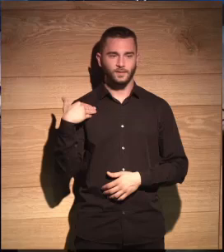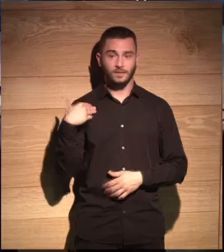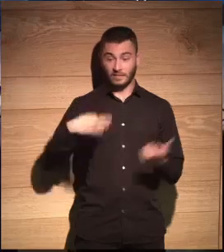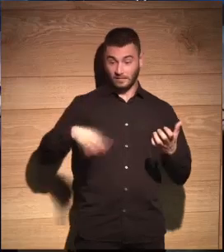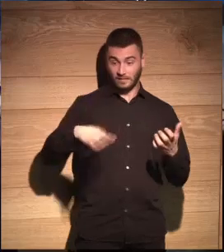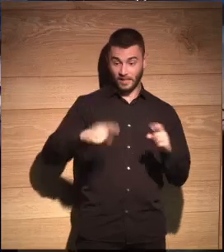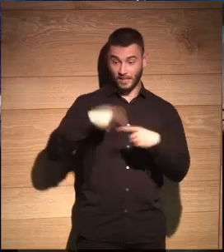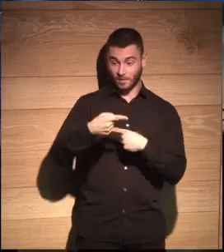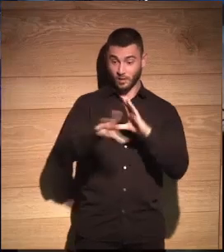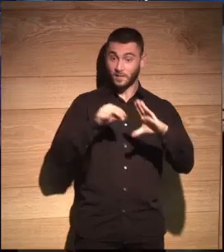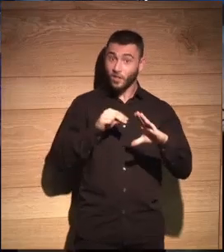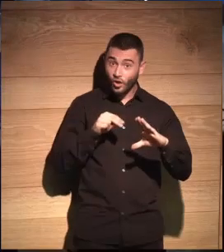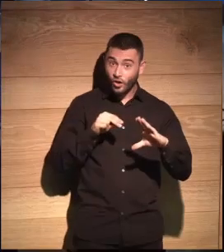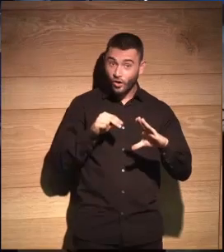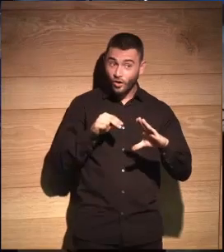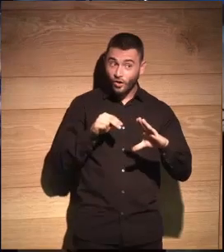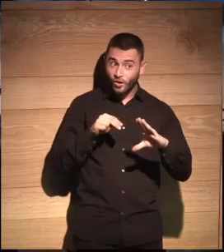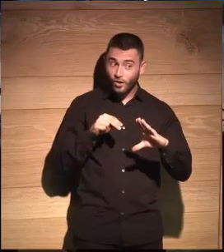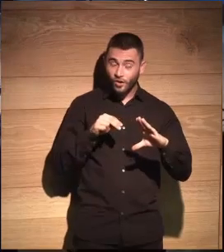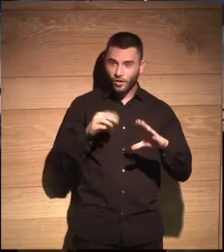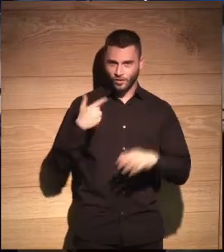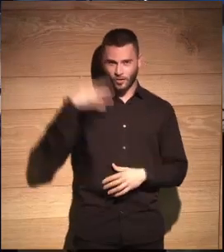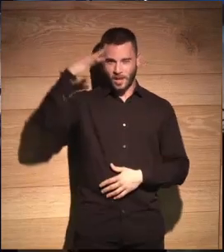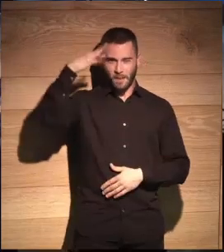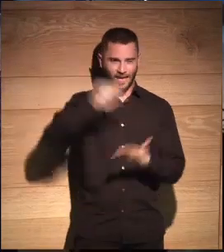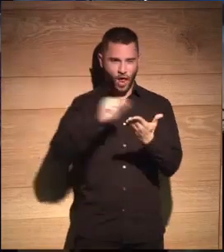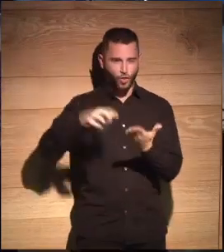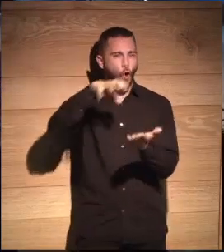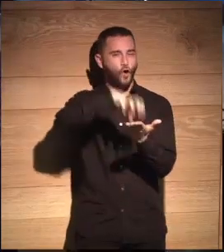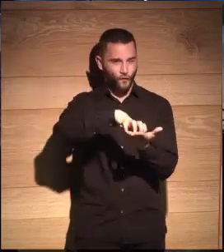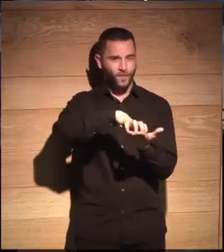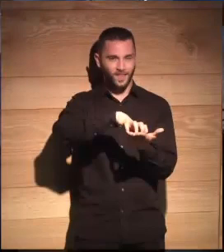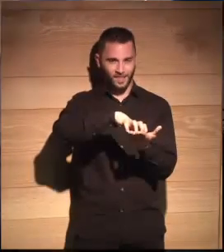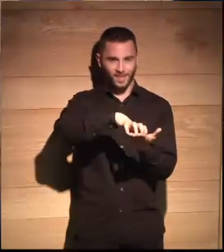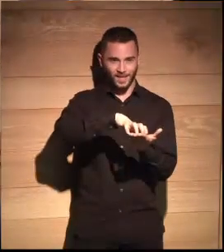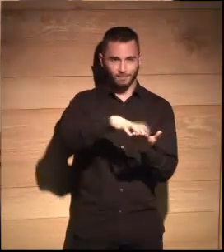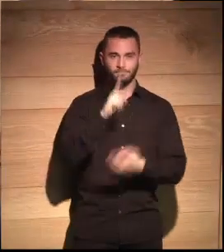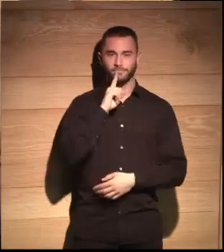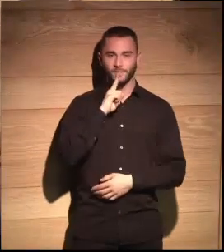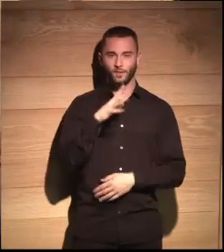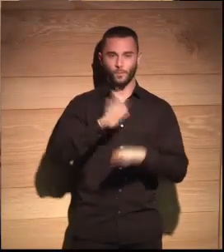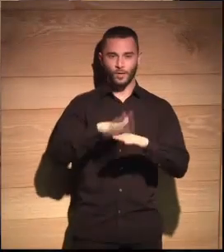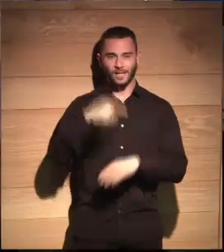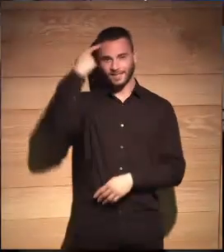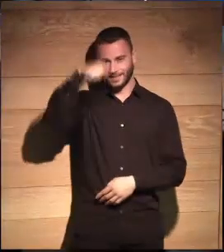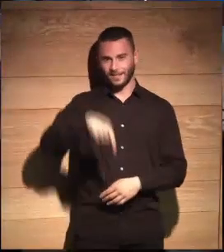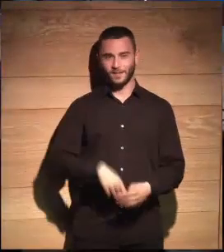Toca y después vemos. Os estoy imaginando en la oficina. Ya sabemos por qué están en silencio. Claro.